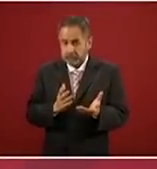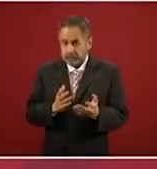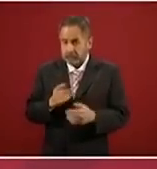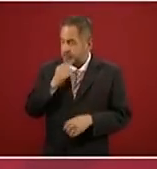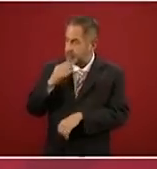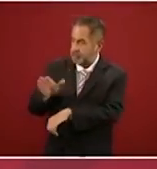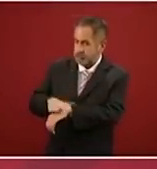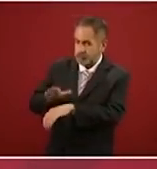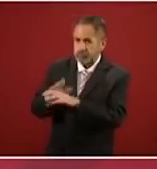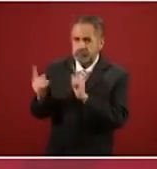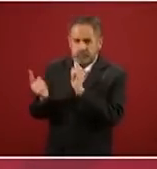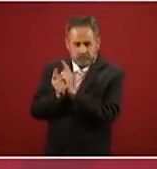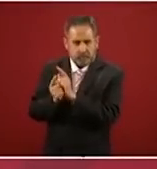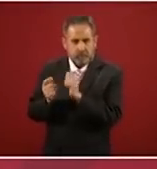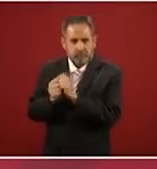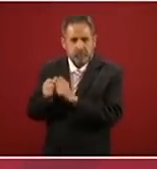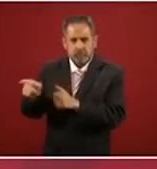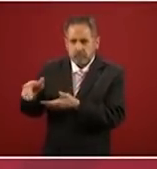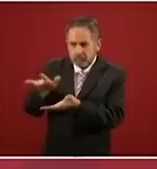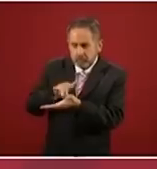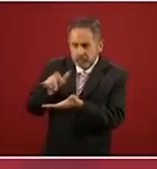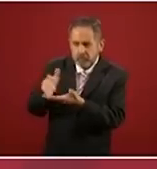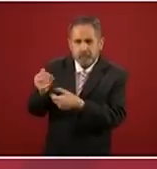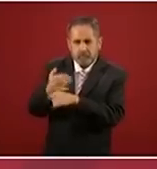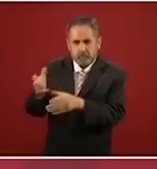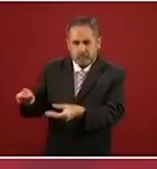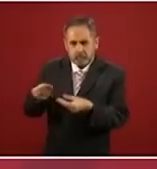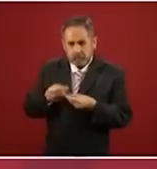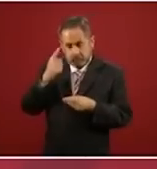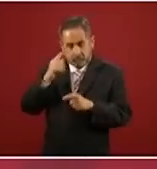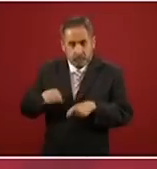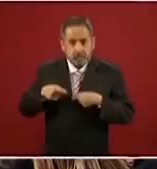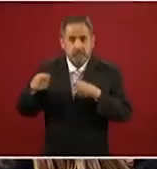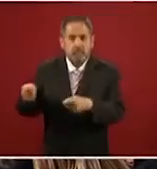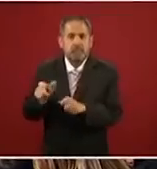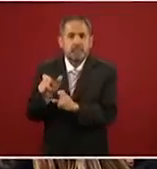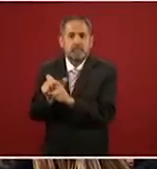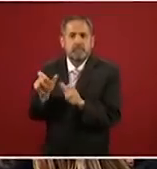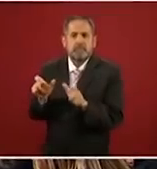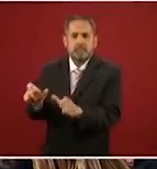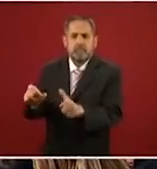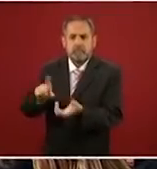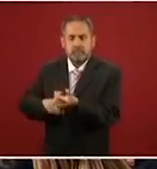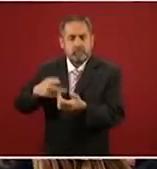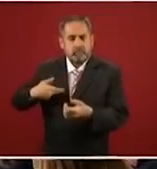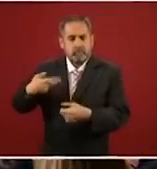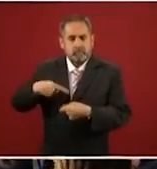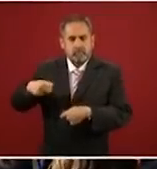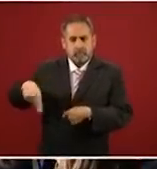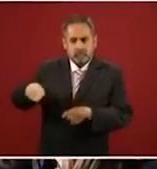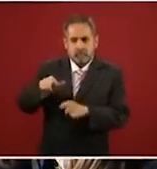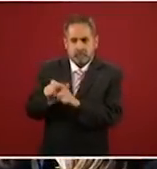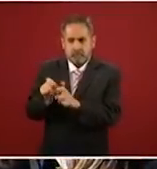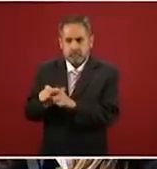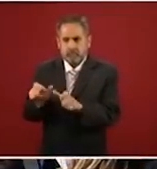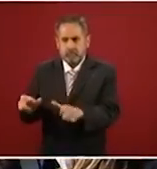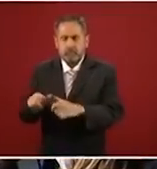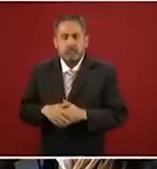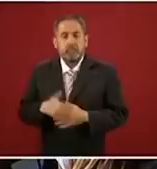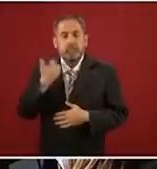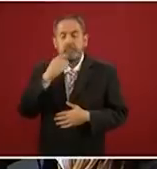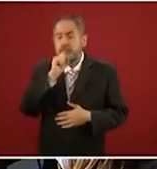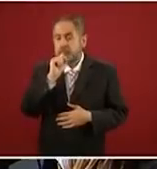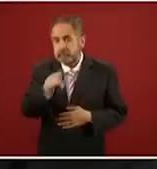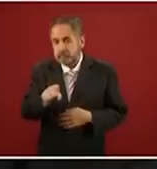te van a tomar la información para darle protección a estas personas quiero